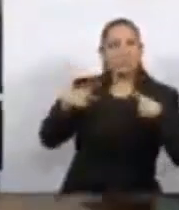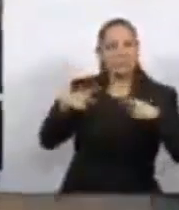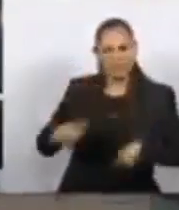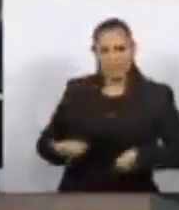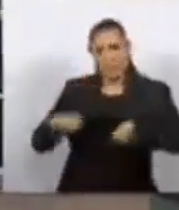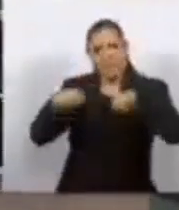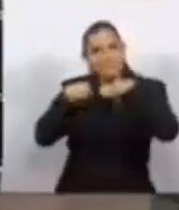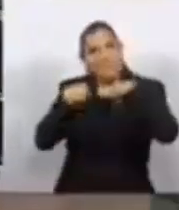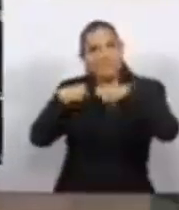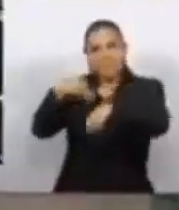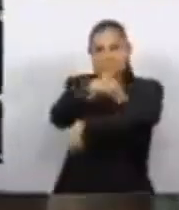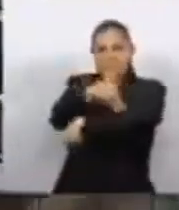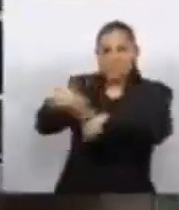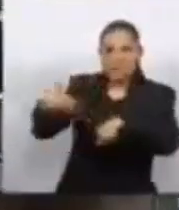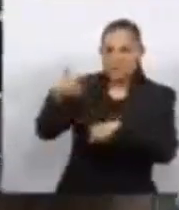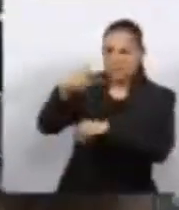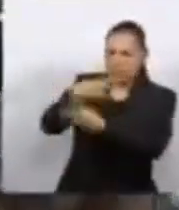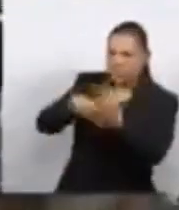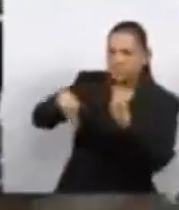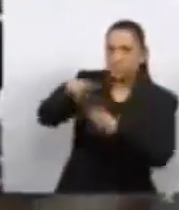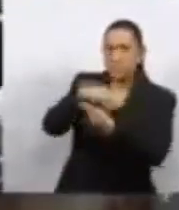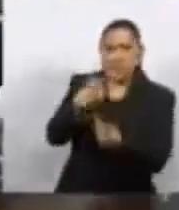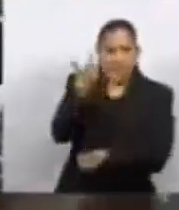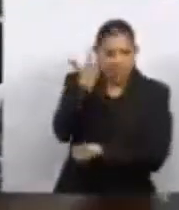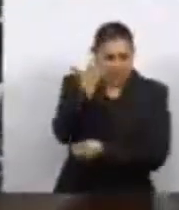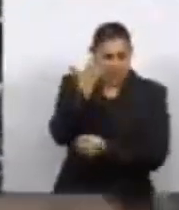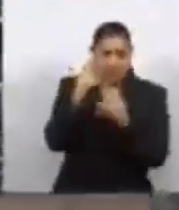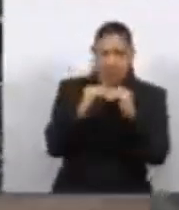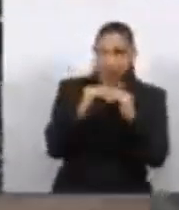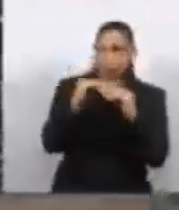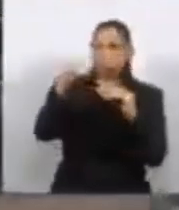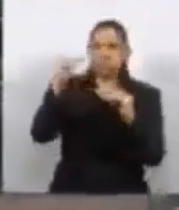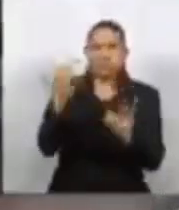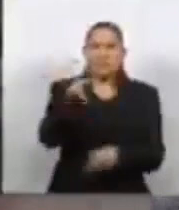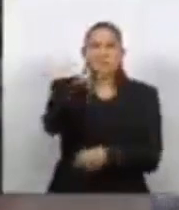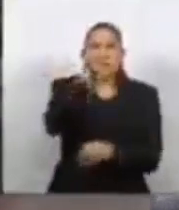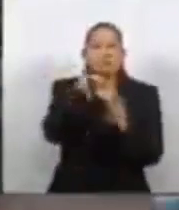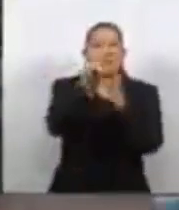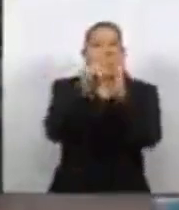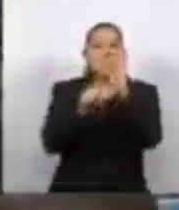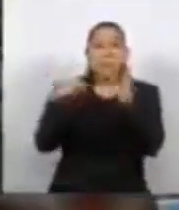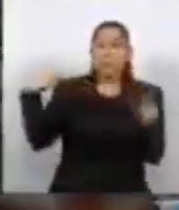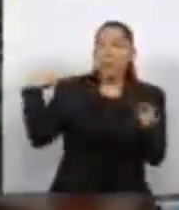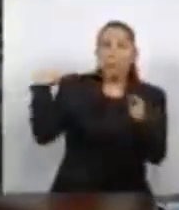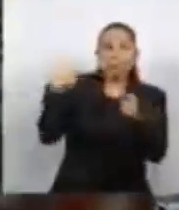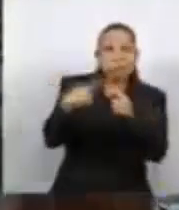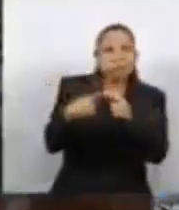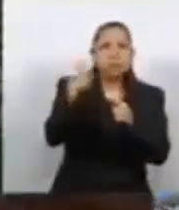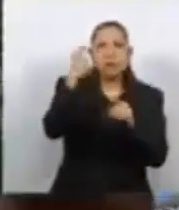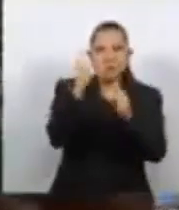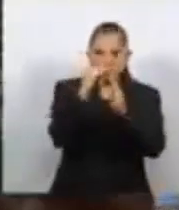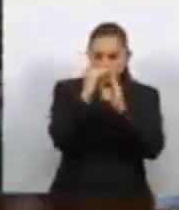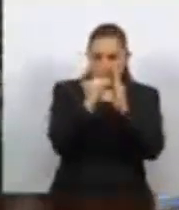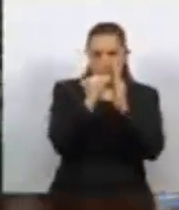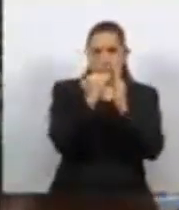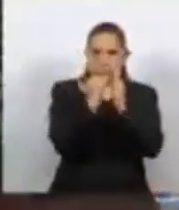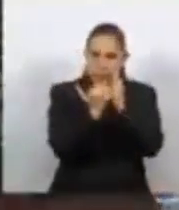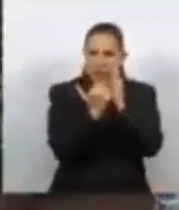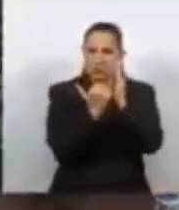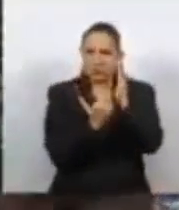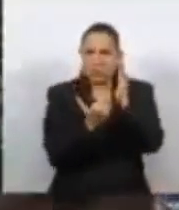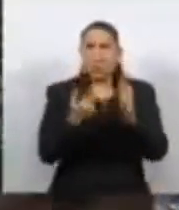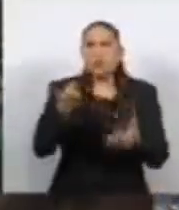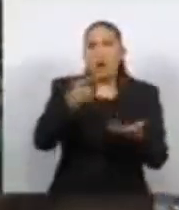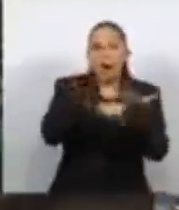reciente, acumula ya 18 meses en declive, con daños catastróficos para los ingresos, el empleo y el